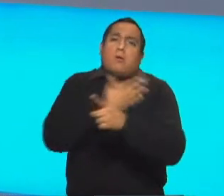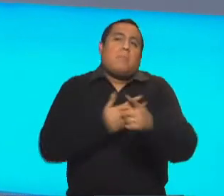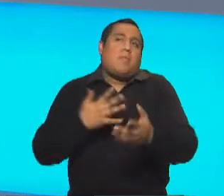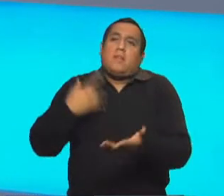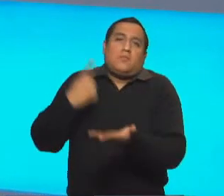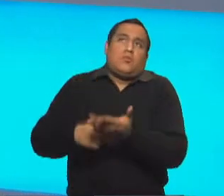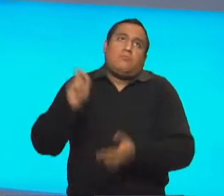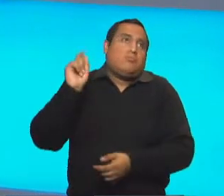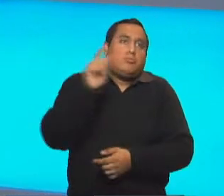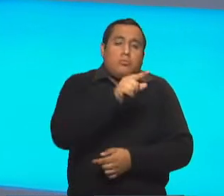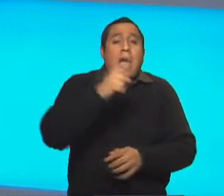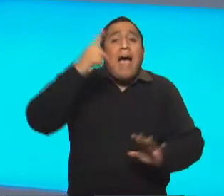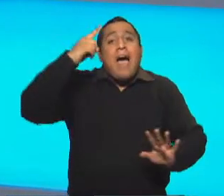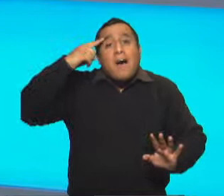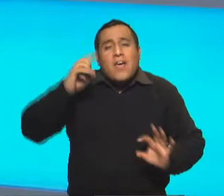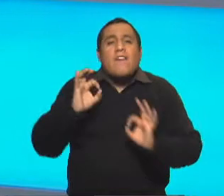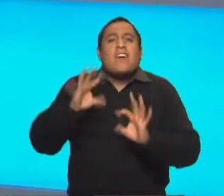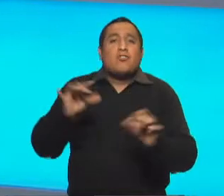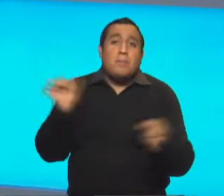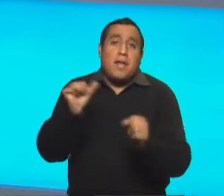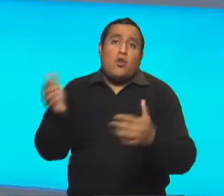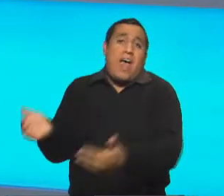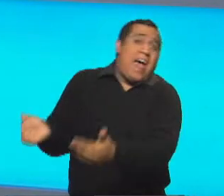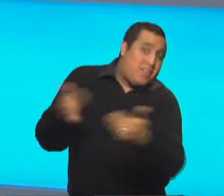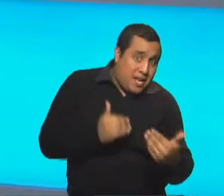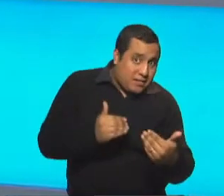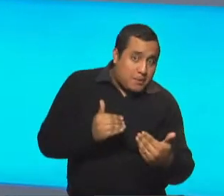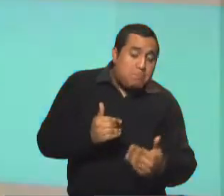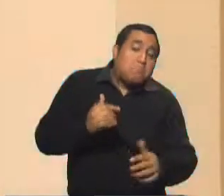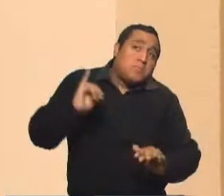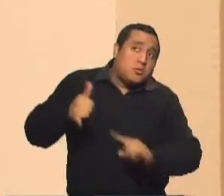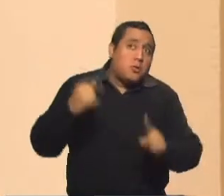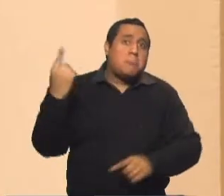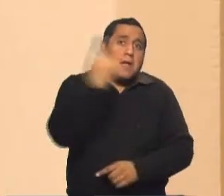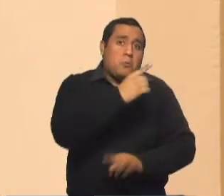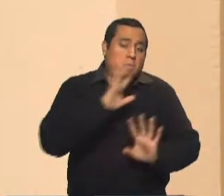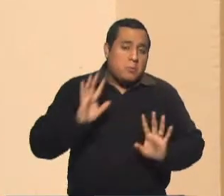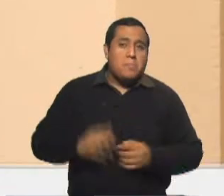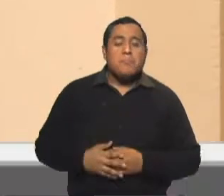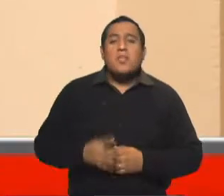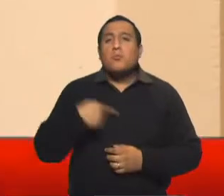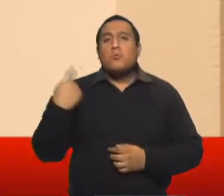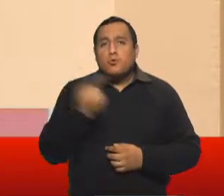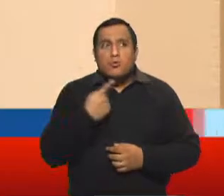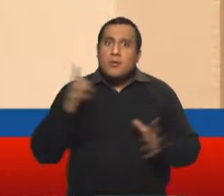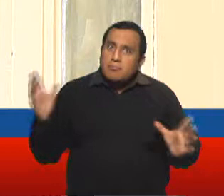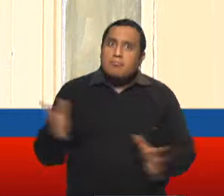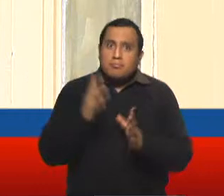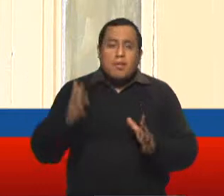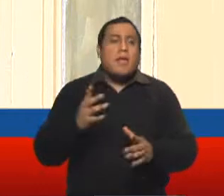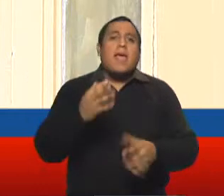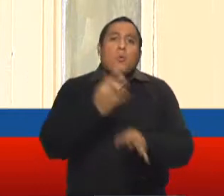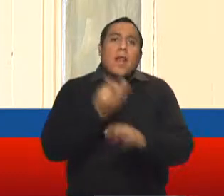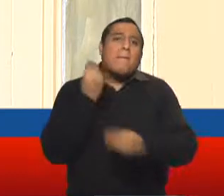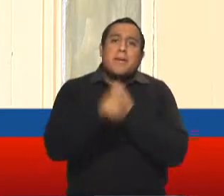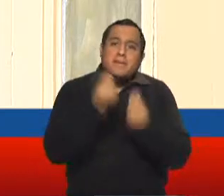si adelanta o no las vacaciones de invierno para los chicos. Somos promotores de la presencialidad cuidada.